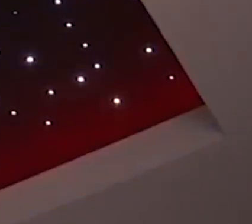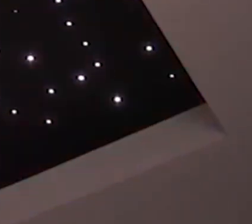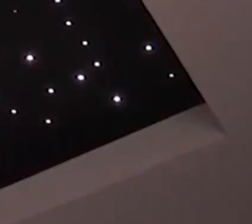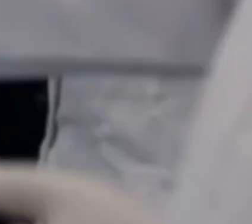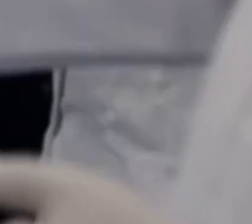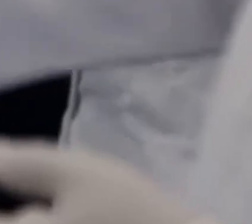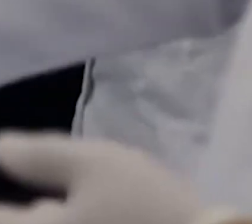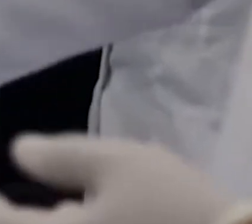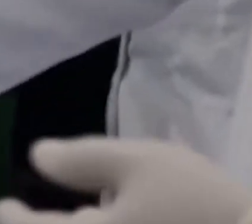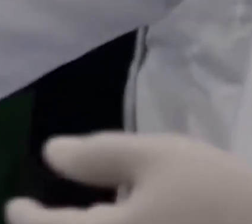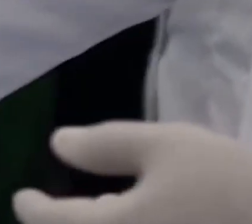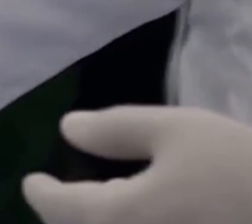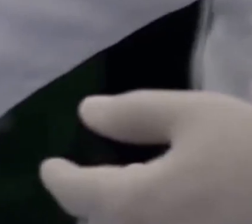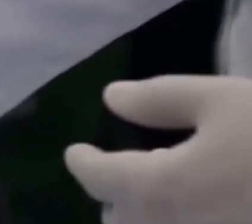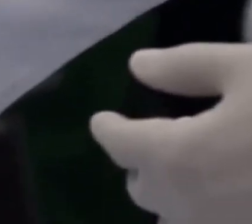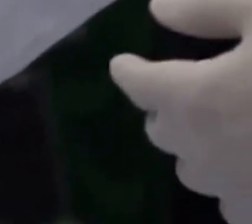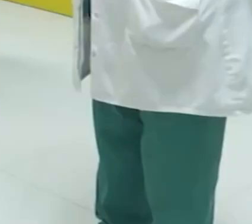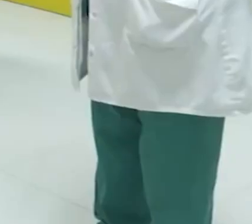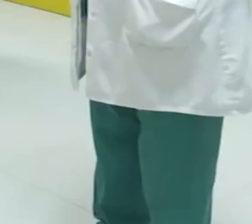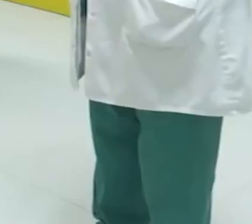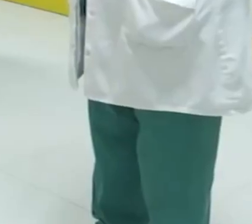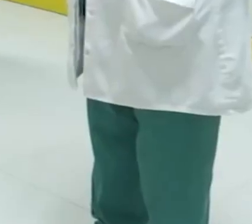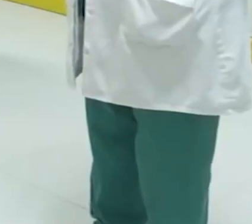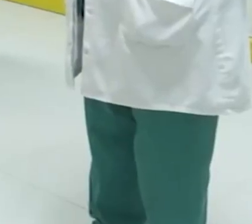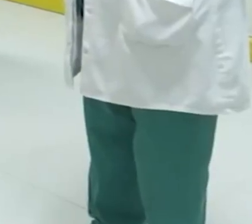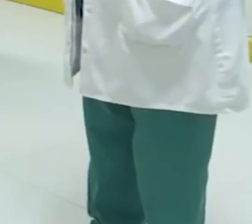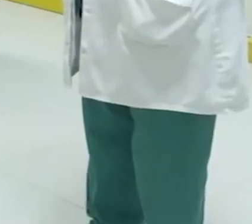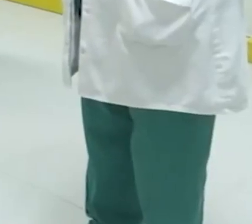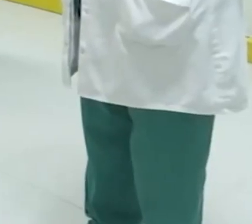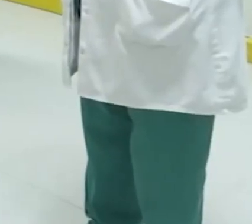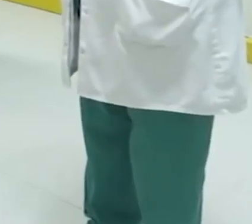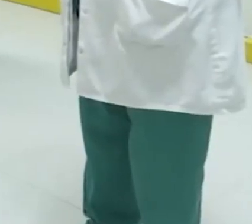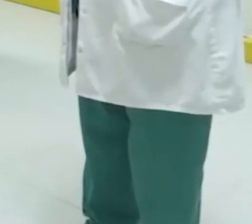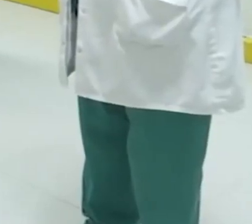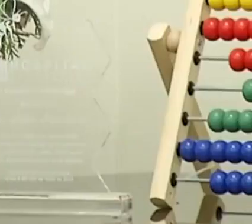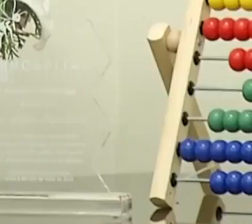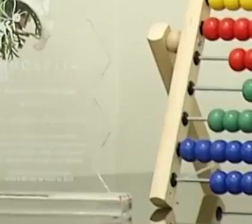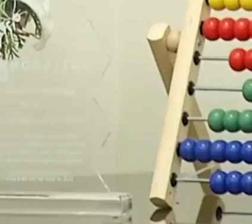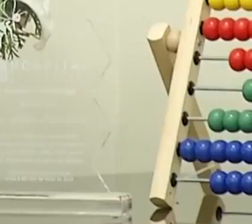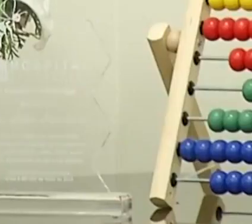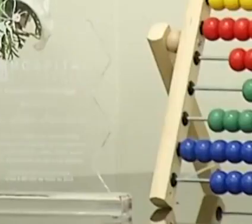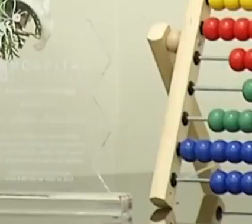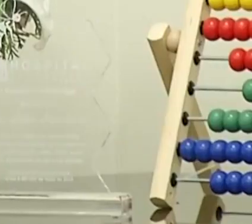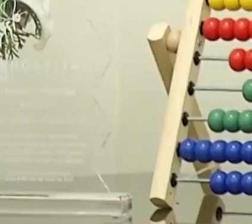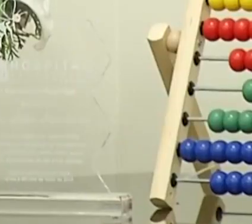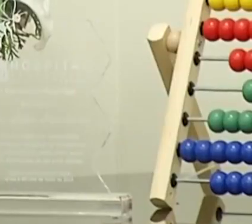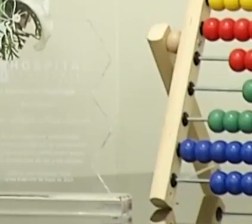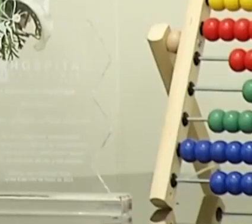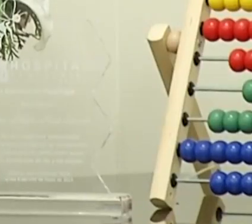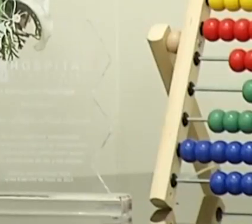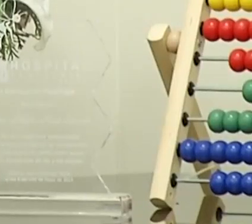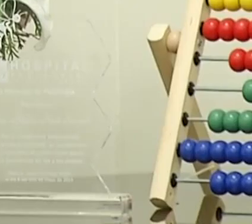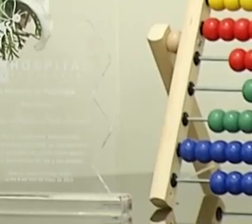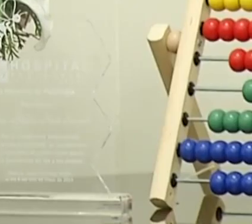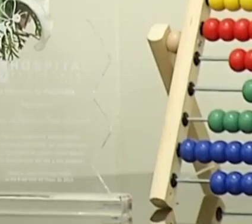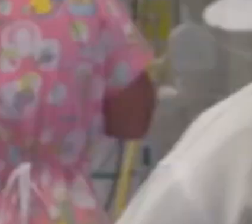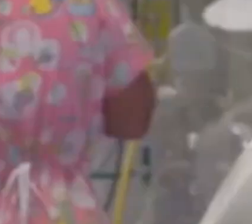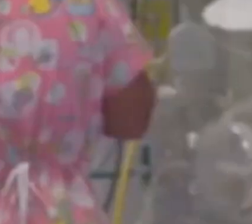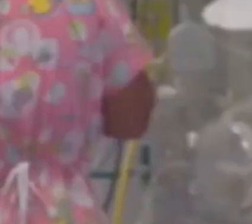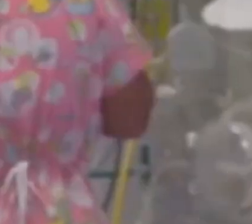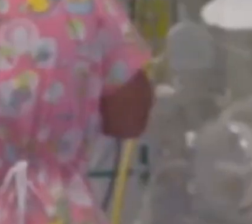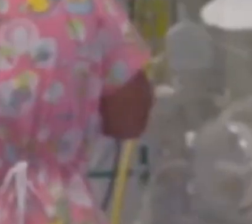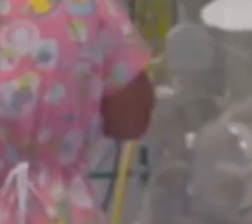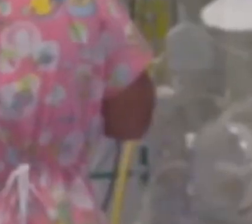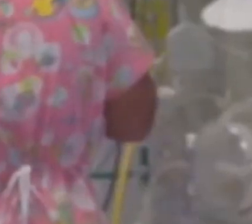nivel, 1 en el área de emergencia, con una unidad de videoendoscopía pediátrica, la más moderna del país y del área del